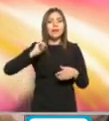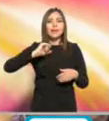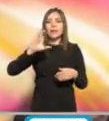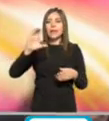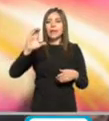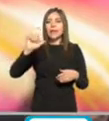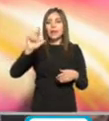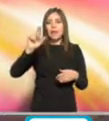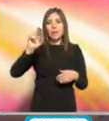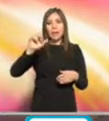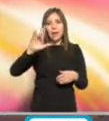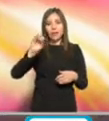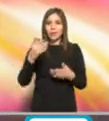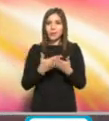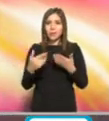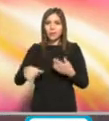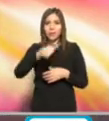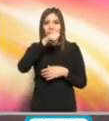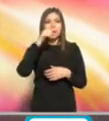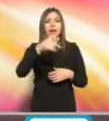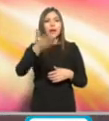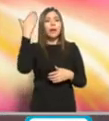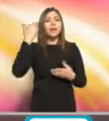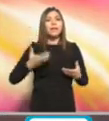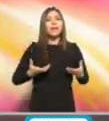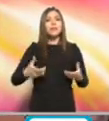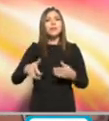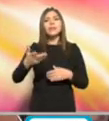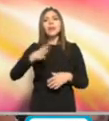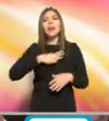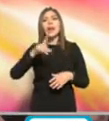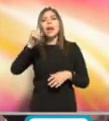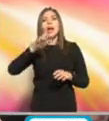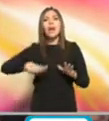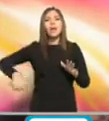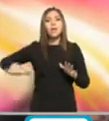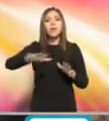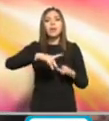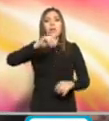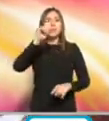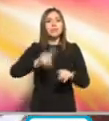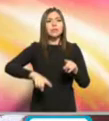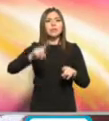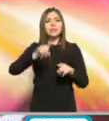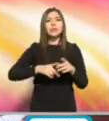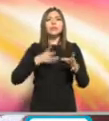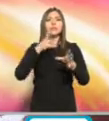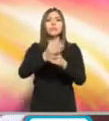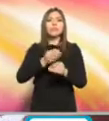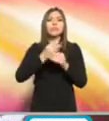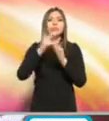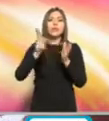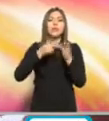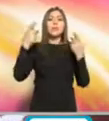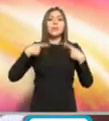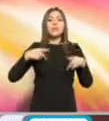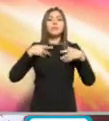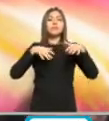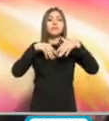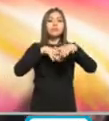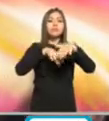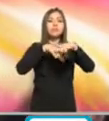modificaciones, porque la ciudad era una ciudad con agua, con laguna, y esta calle se mandó restaurar muchísimas veces para que los peregrinos que